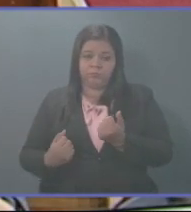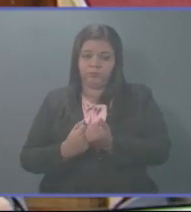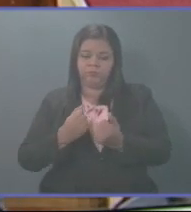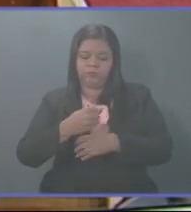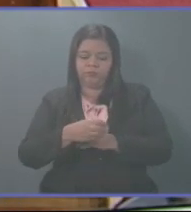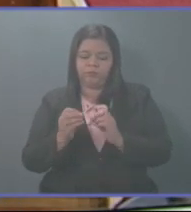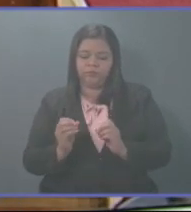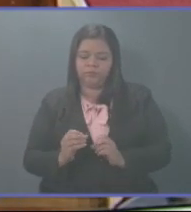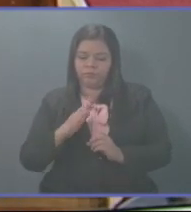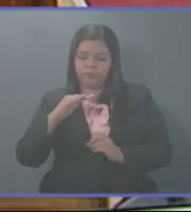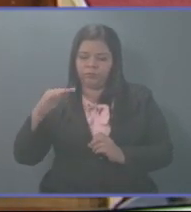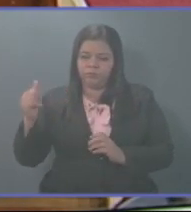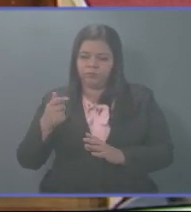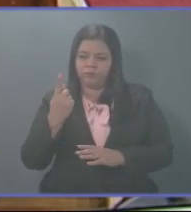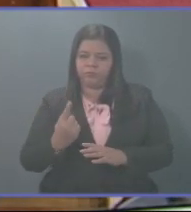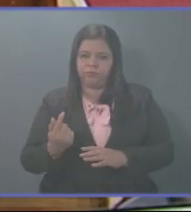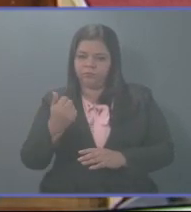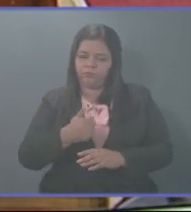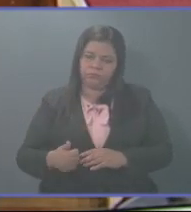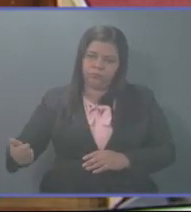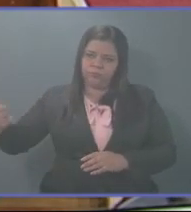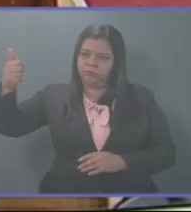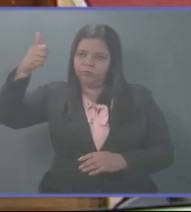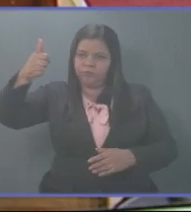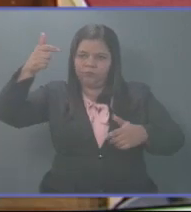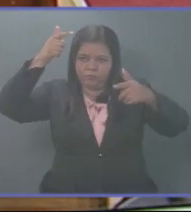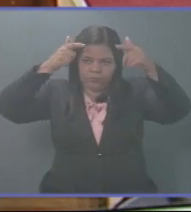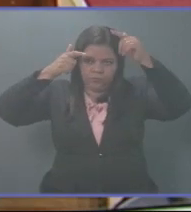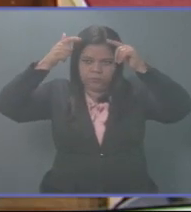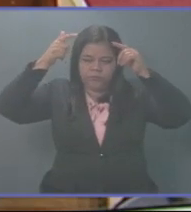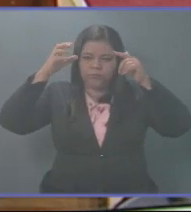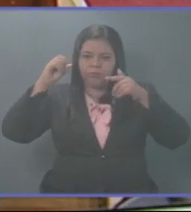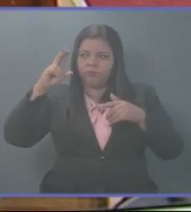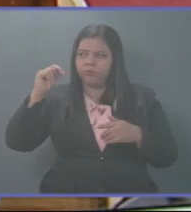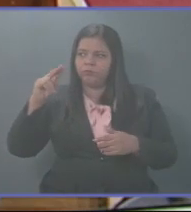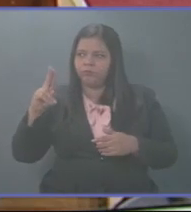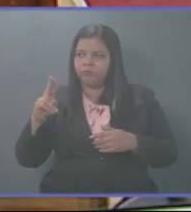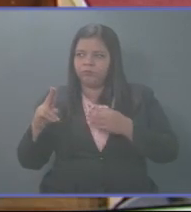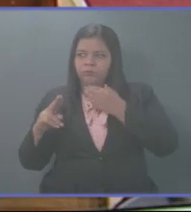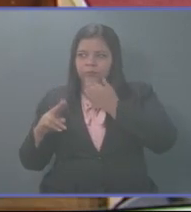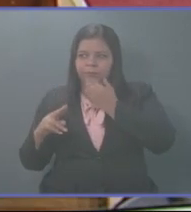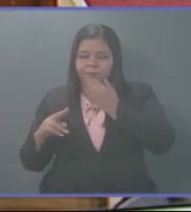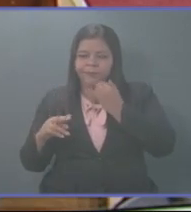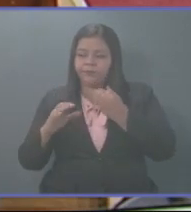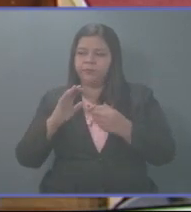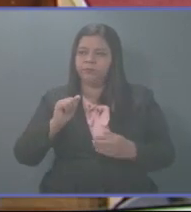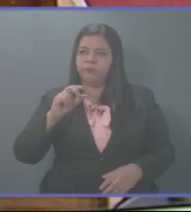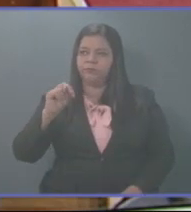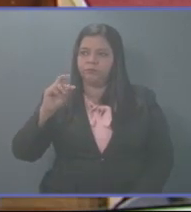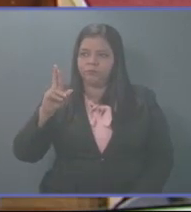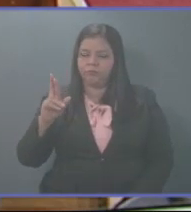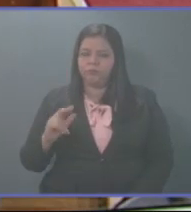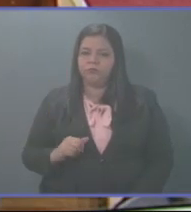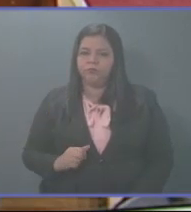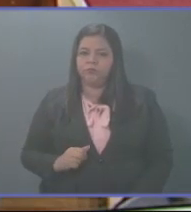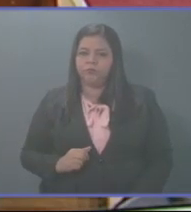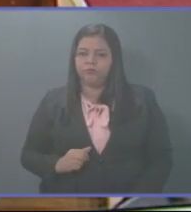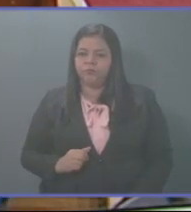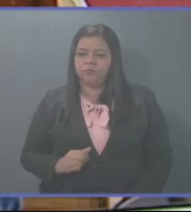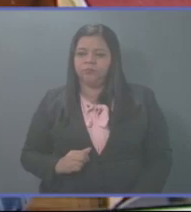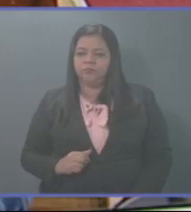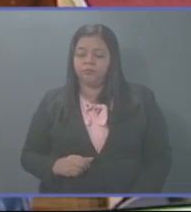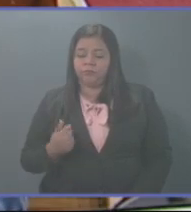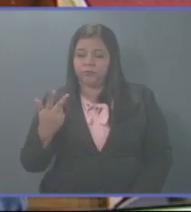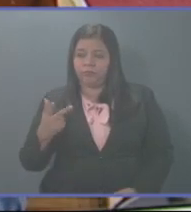de Alto Comisionado de Naciones Unidas para los Refugiados en El Salvador, en adelante ACNUR. Con los